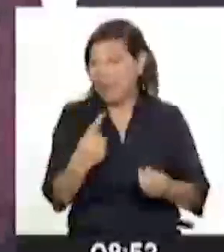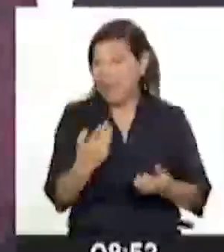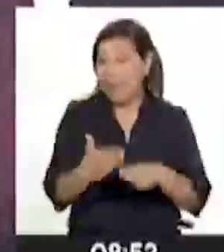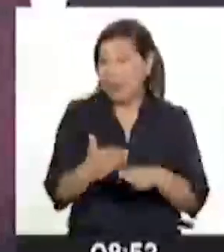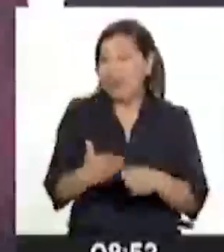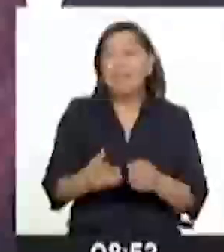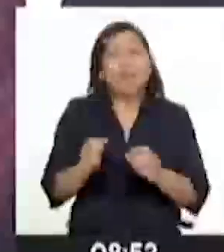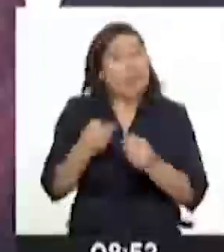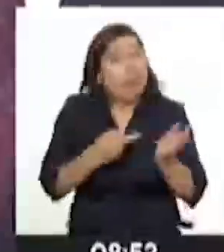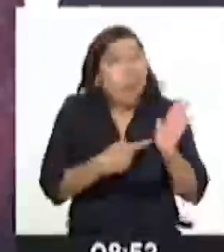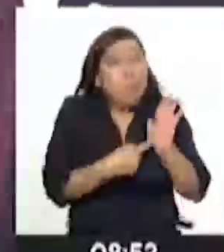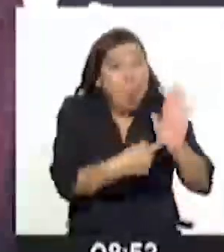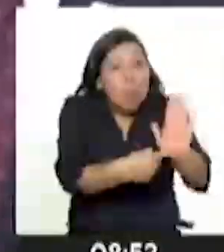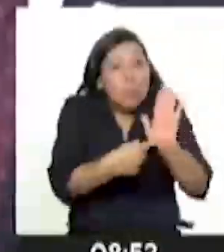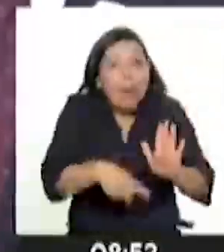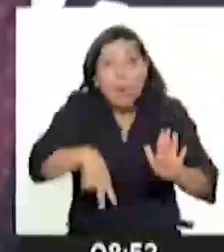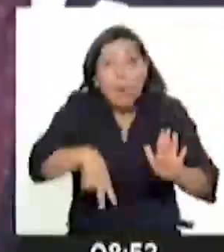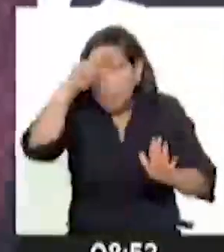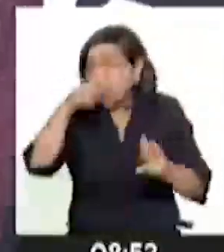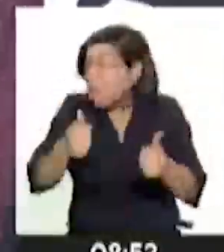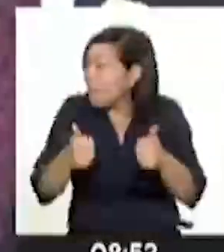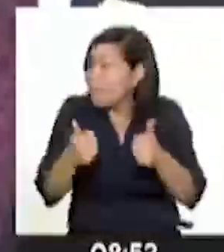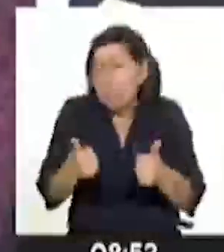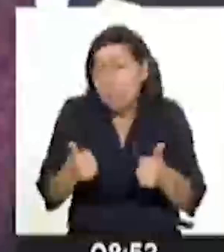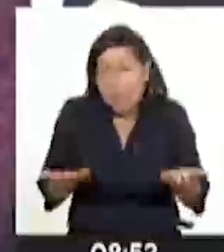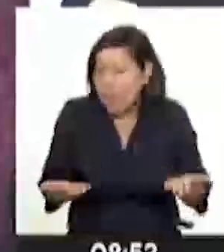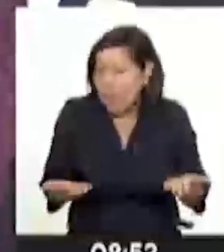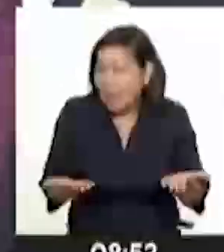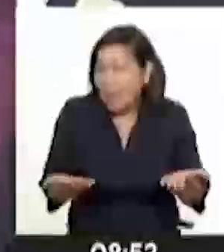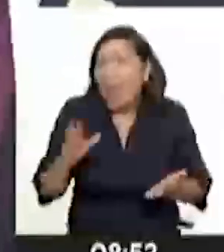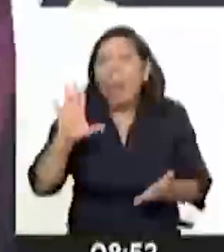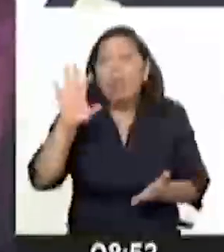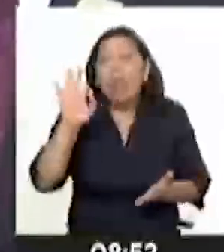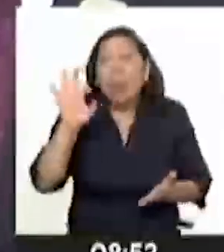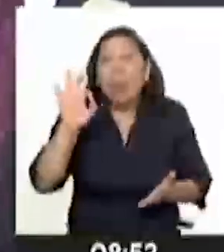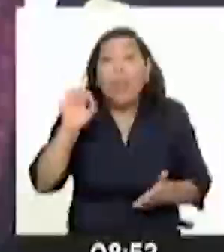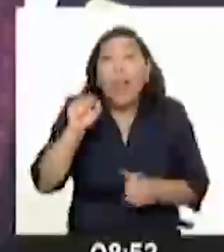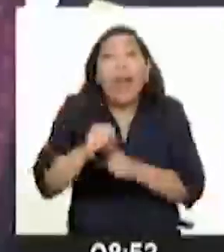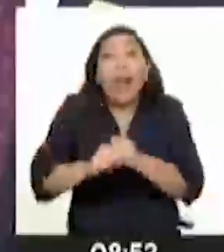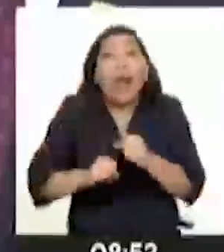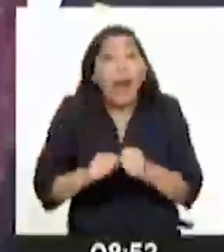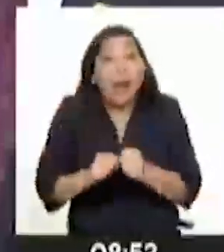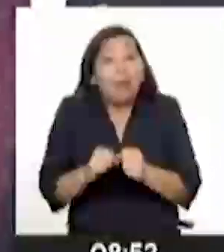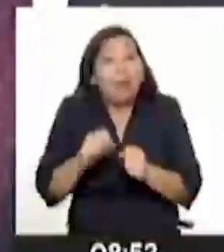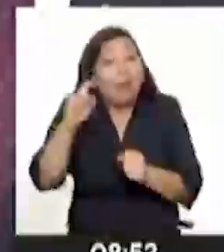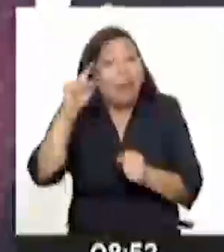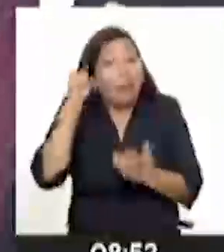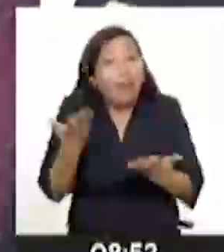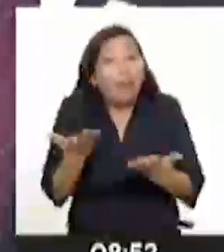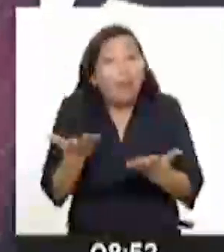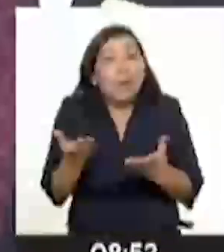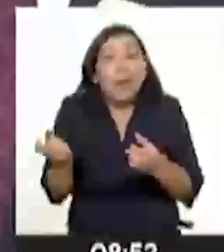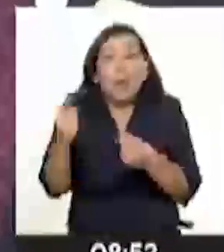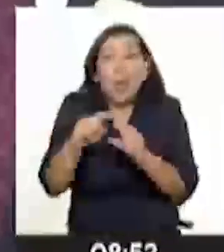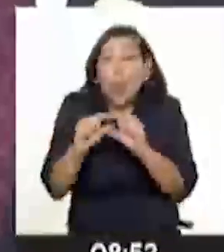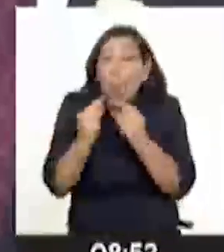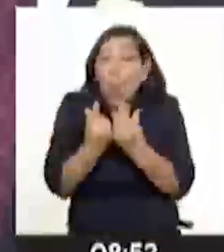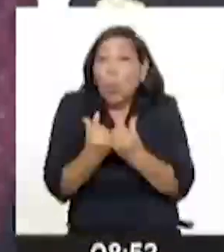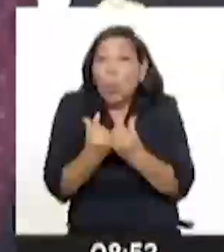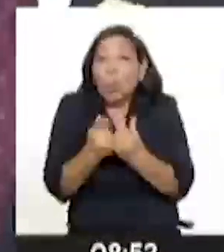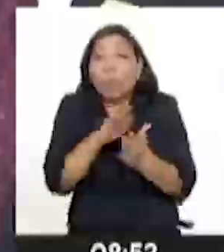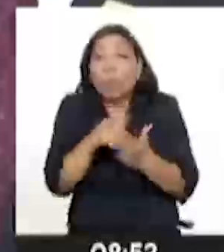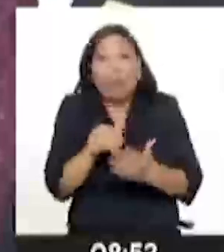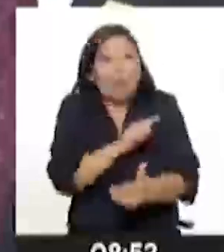hay que reforzarla y para eso estamos acá. ADEX cumple 50 años, medio siglo. Es la primera vez que un gremio pone todo